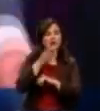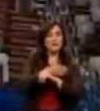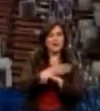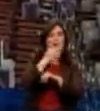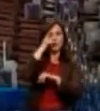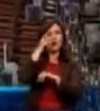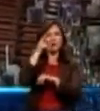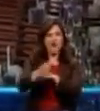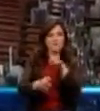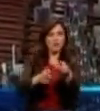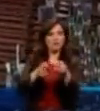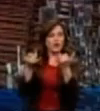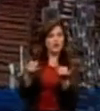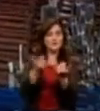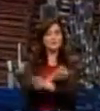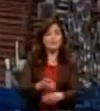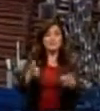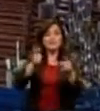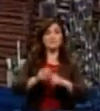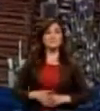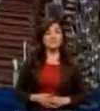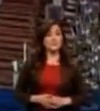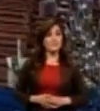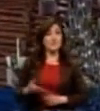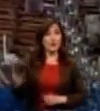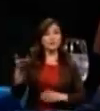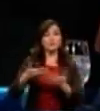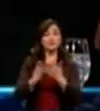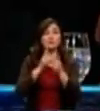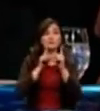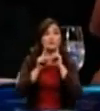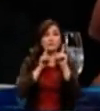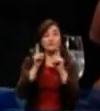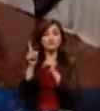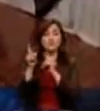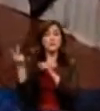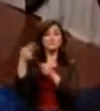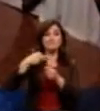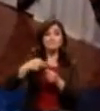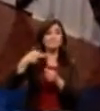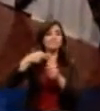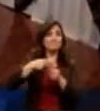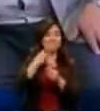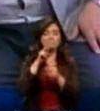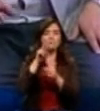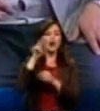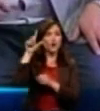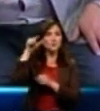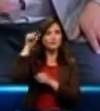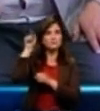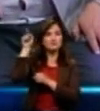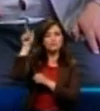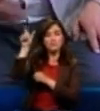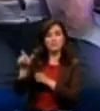correísta. Tomen asiento, por favor, muchas gracias. Así, como una política de diálogo y construcción participativa, ve la transición del gobierno el